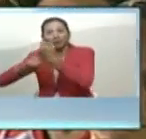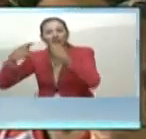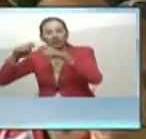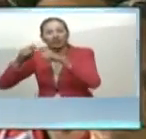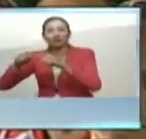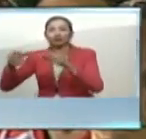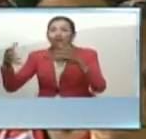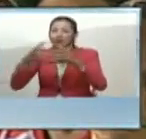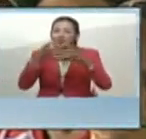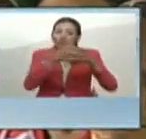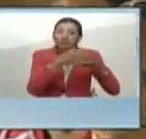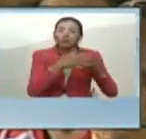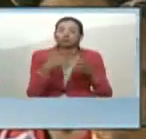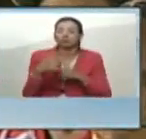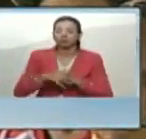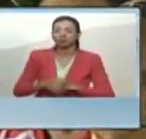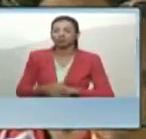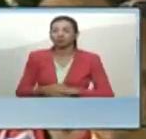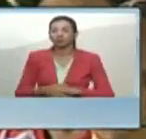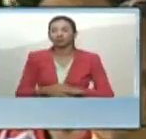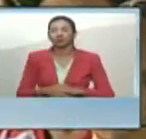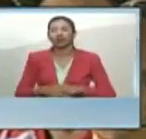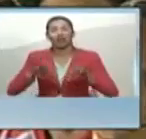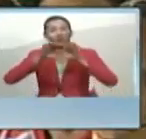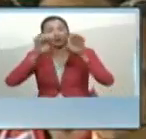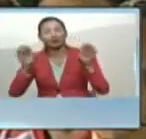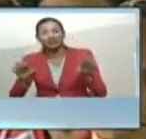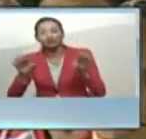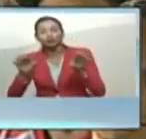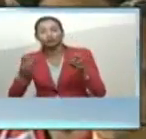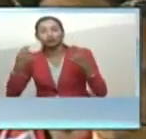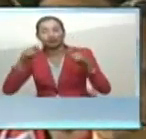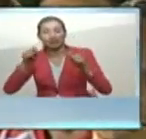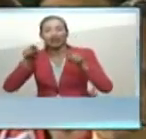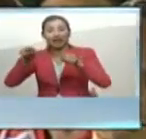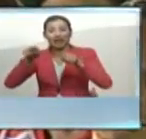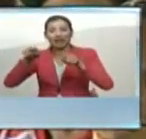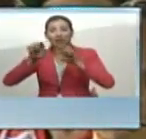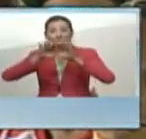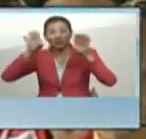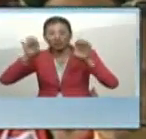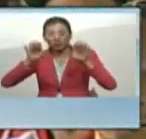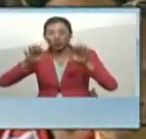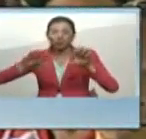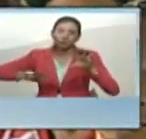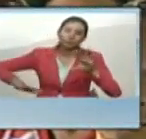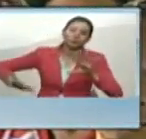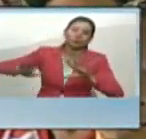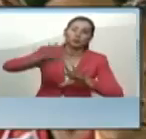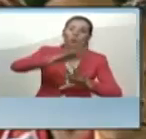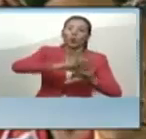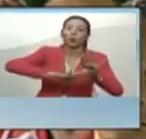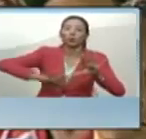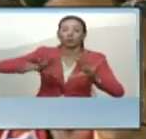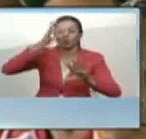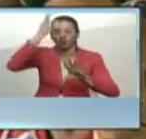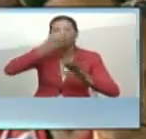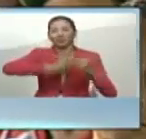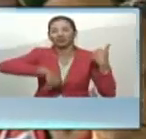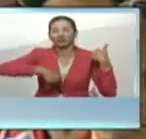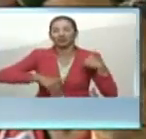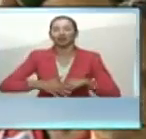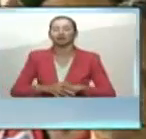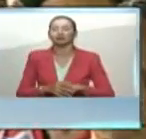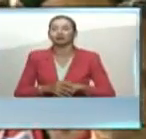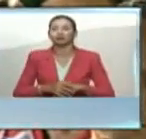de reafirmar el compromiso con el sector educativo y que el sistema educativo englobe a todo este consejo presidencial. En